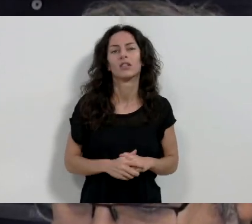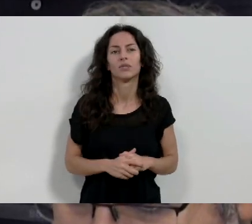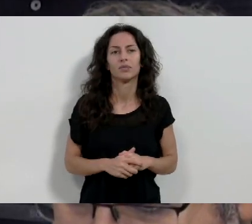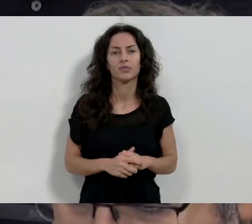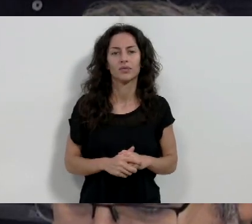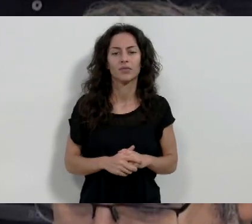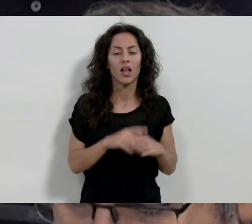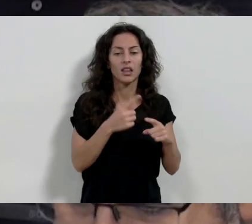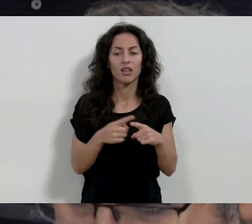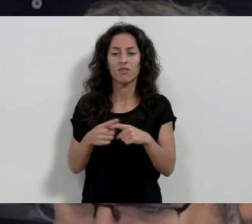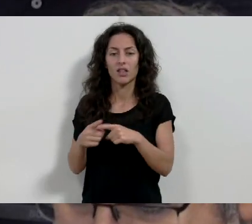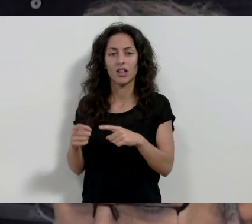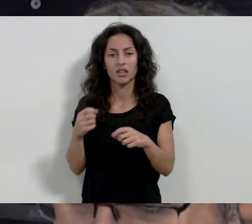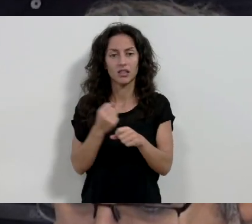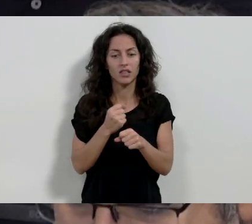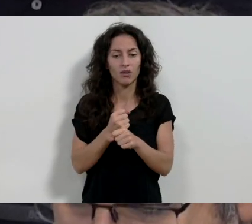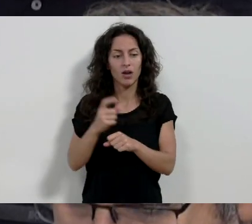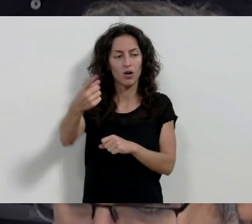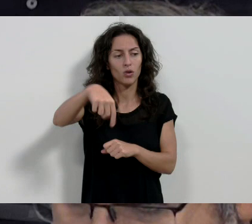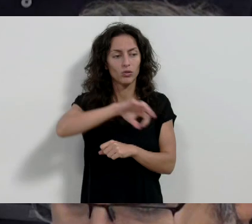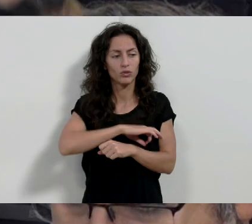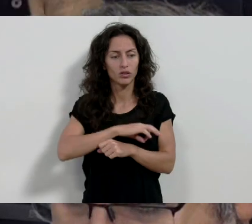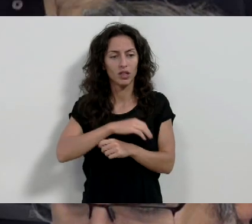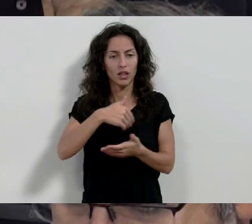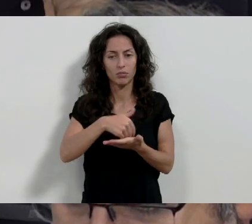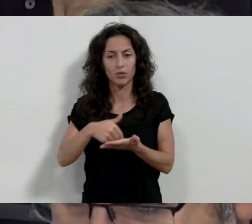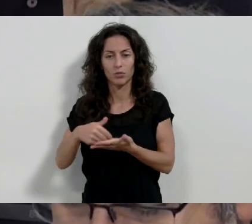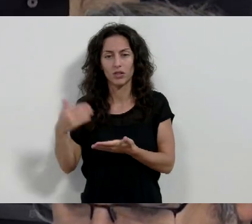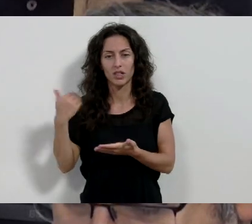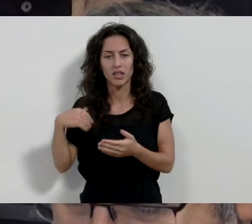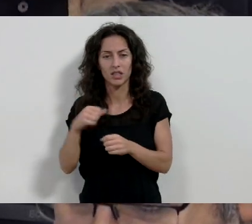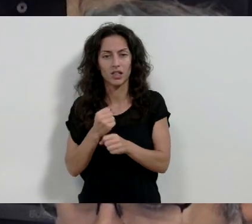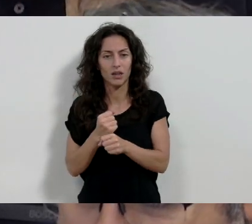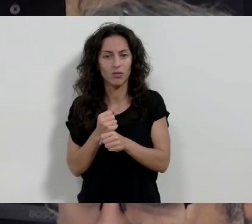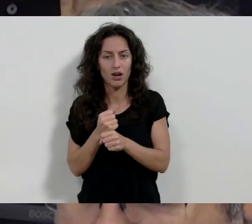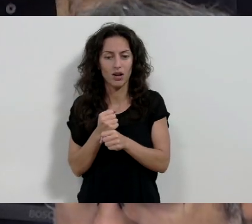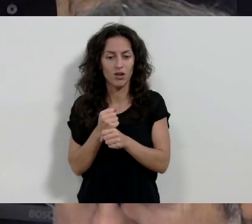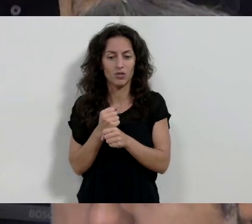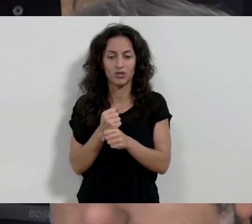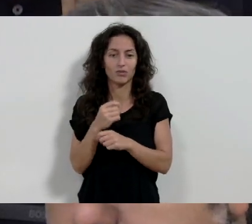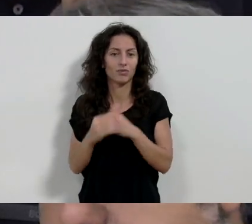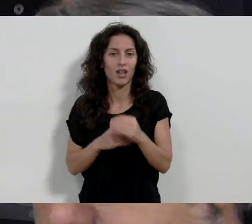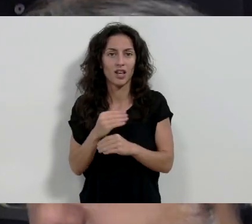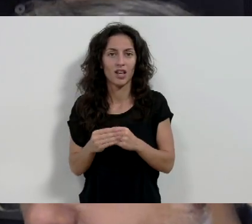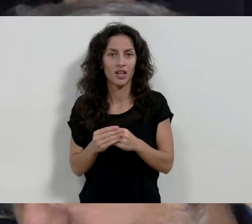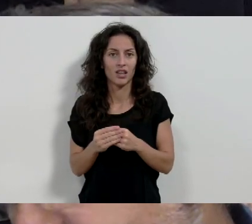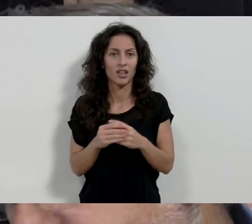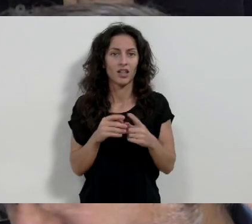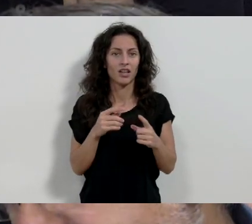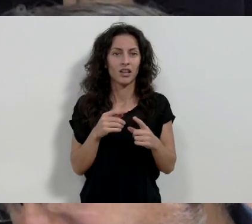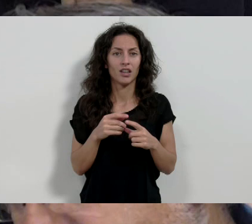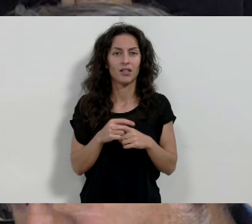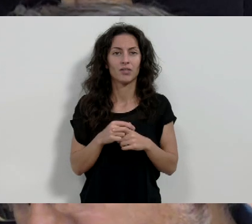proponen en la moción son trabajos que se hacen en el servicio de limpieza y que, dicho por el propio servicio de limpieza, no suponen